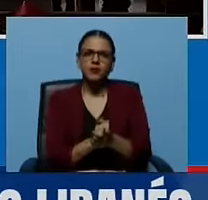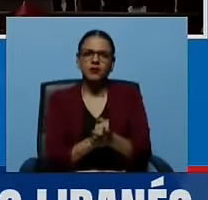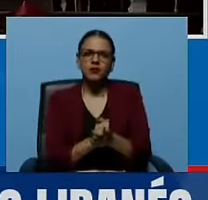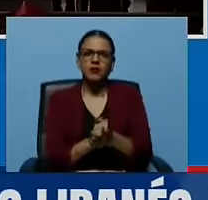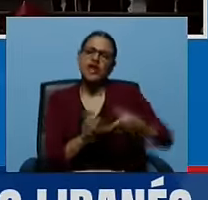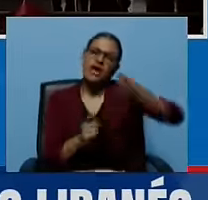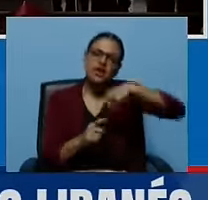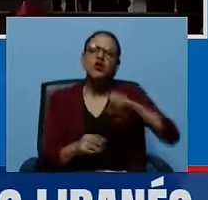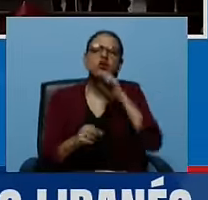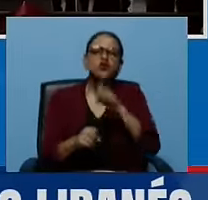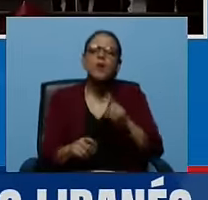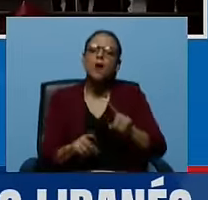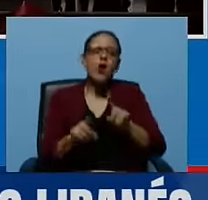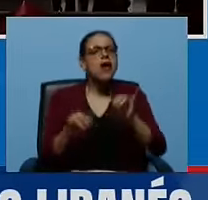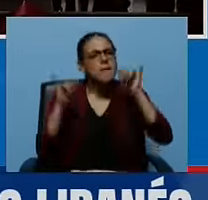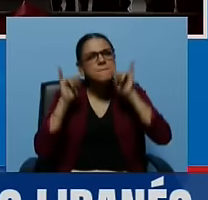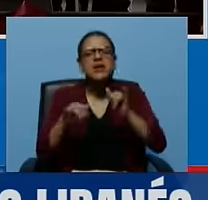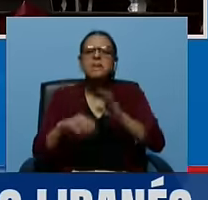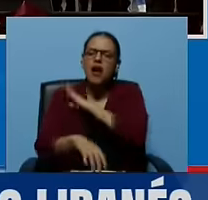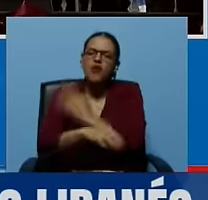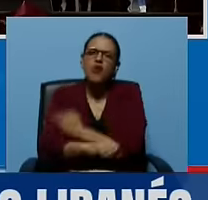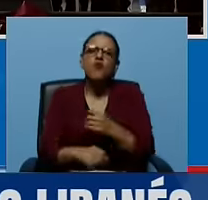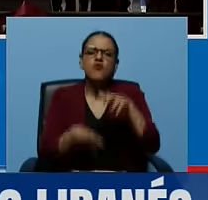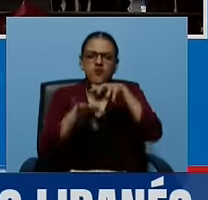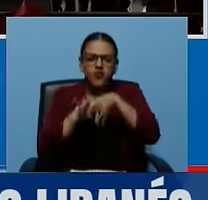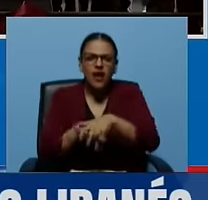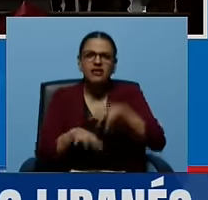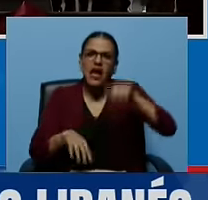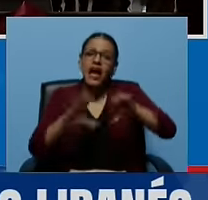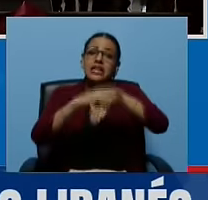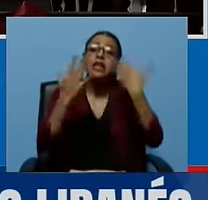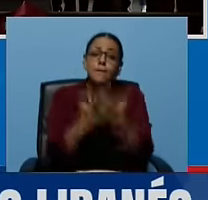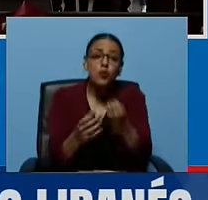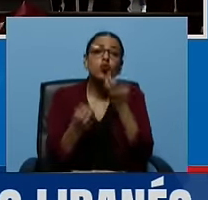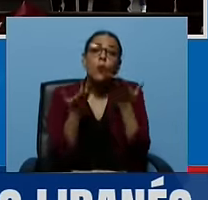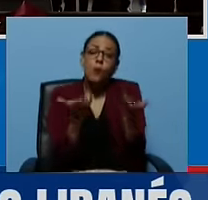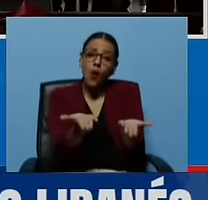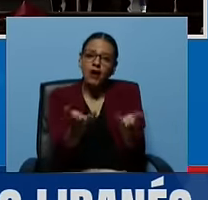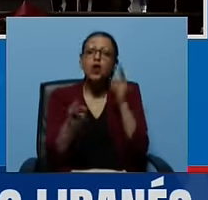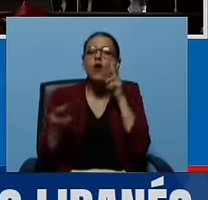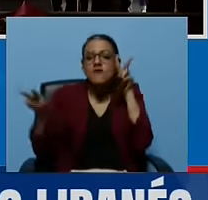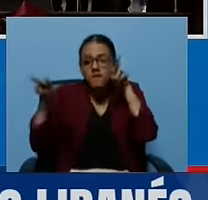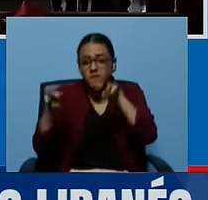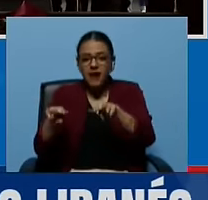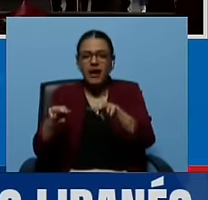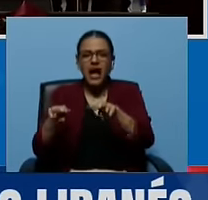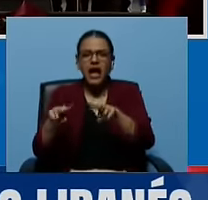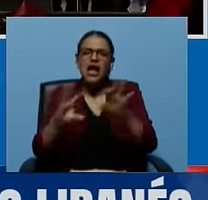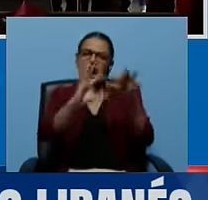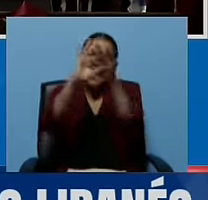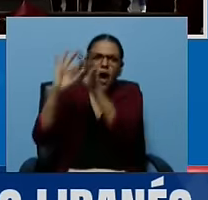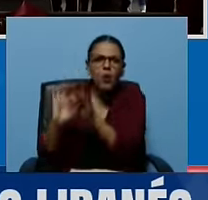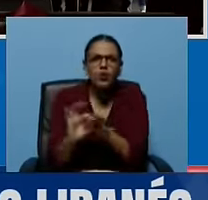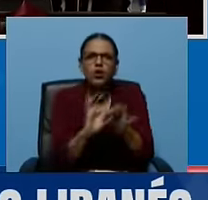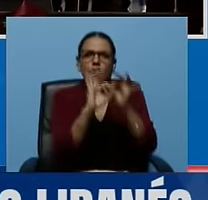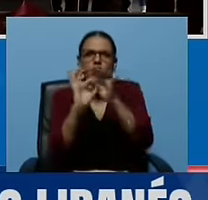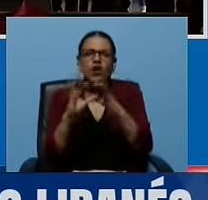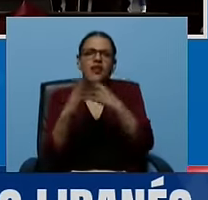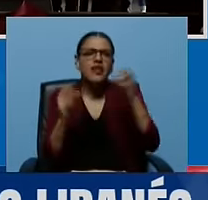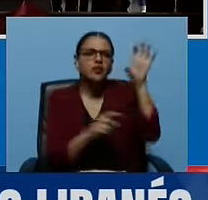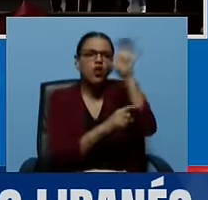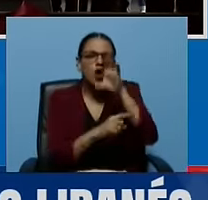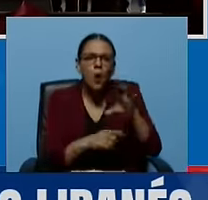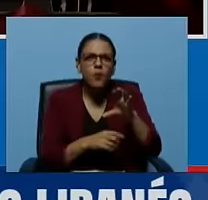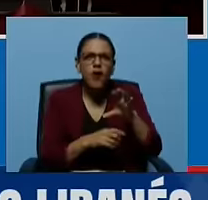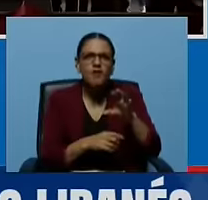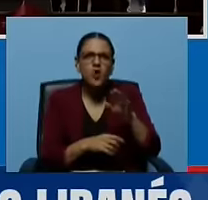Y somos la misma fuerza. Este mundo bueno verá la unión de los pueblos del